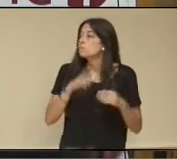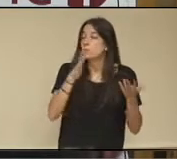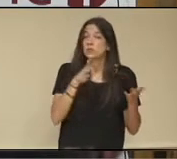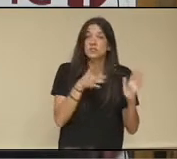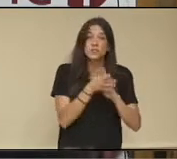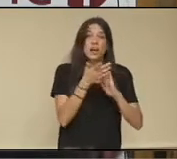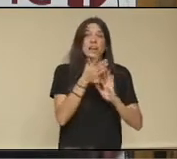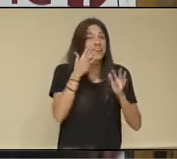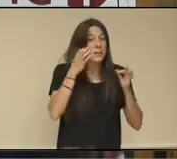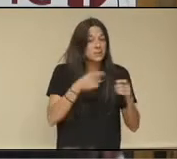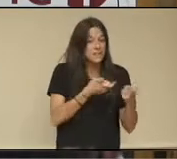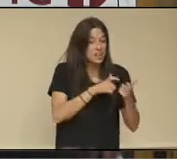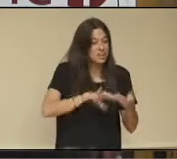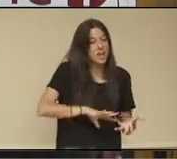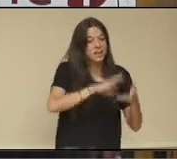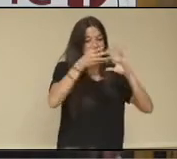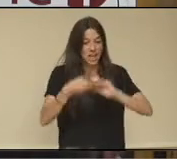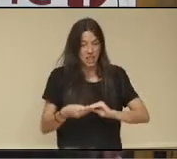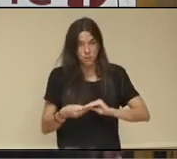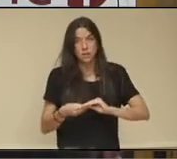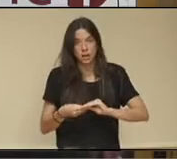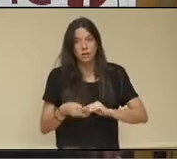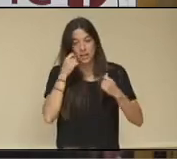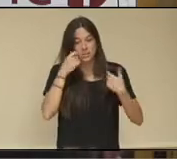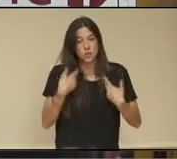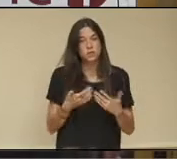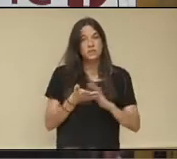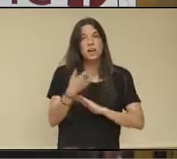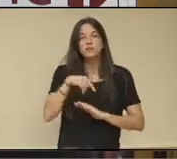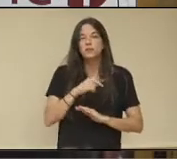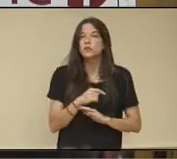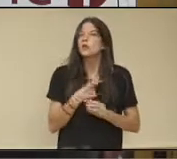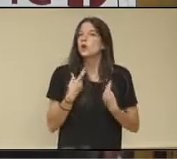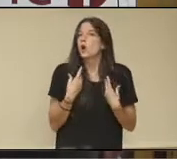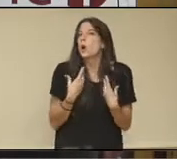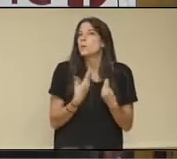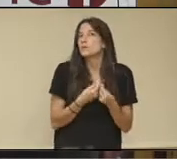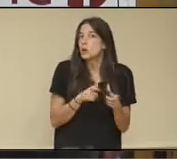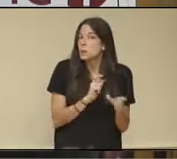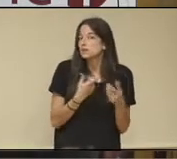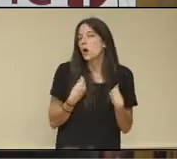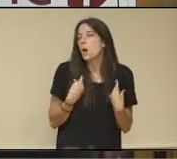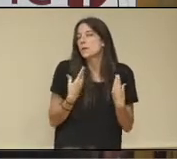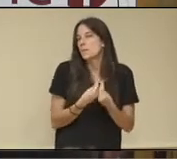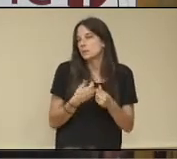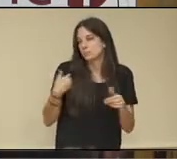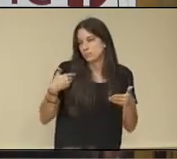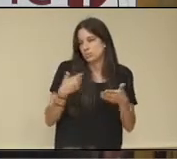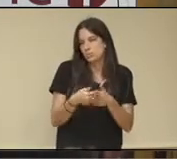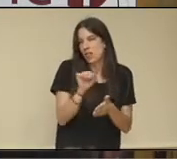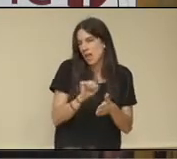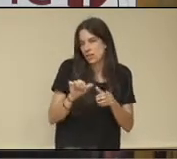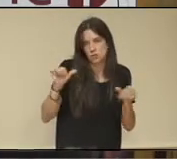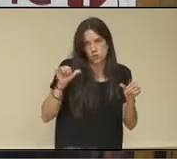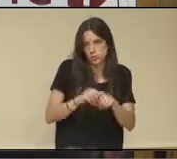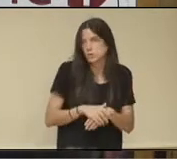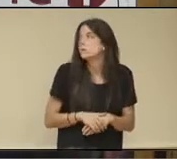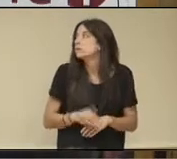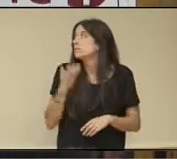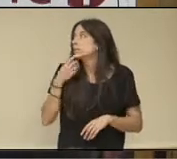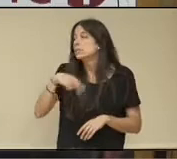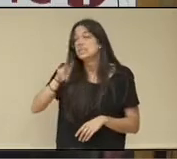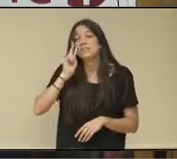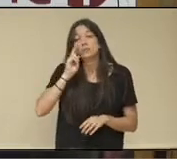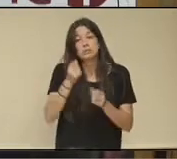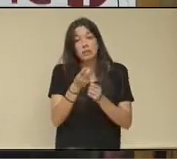adaptación de la bacteria con el ser humano y convivimos con ella desde hace muchísimo tiempo. Si vemos las cifras,